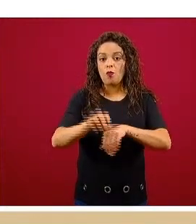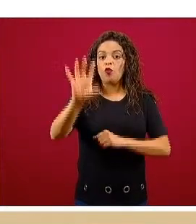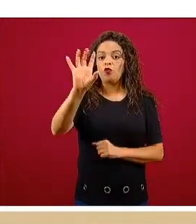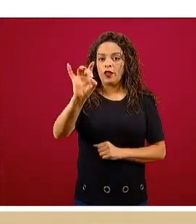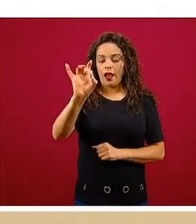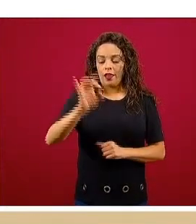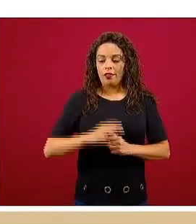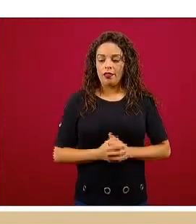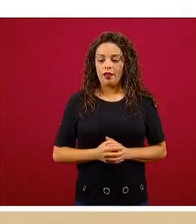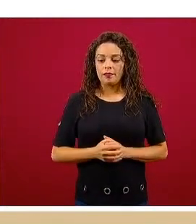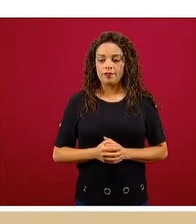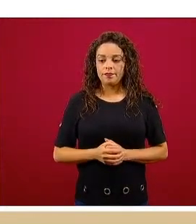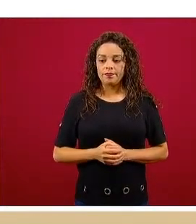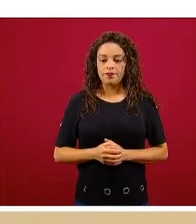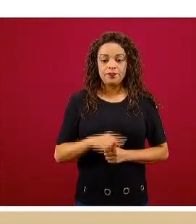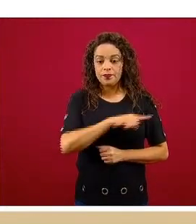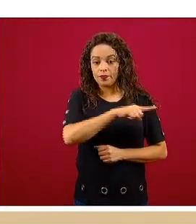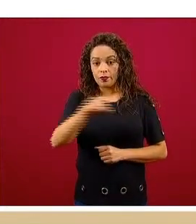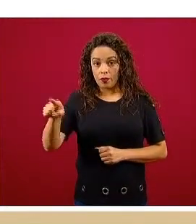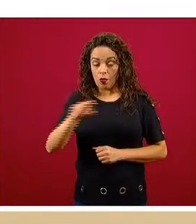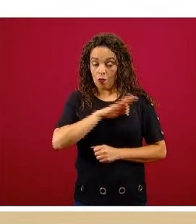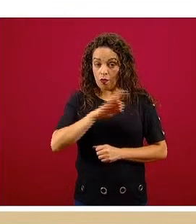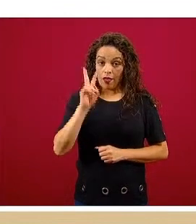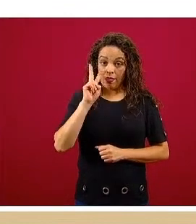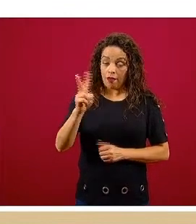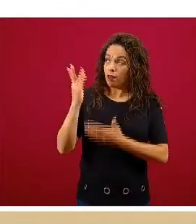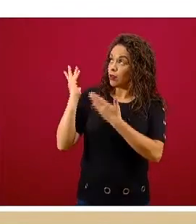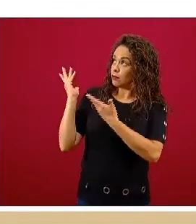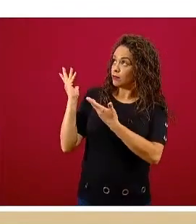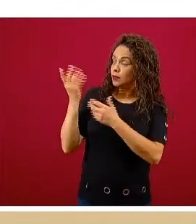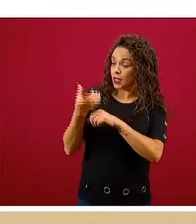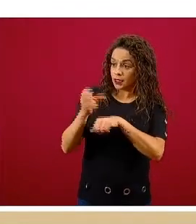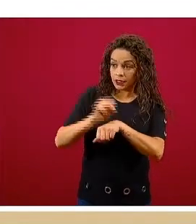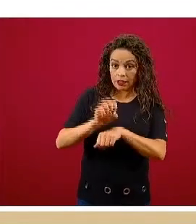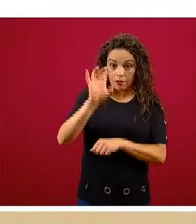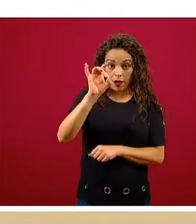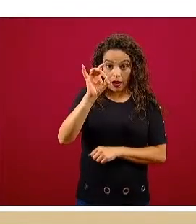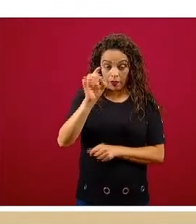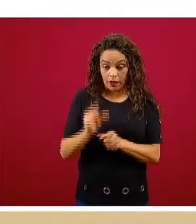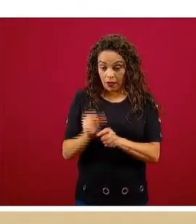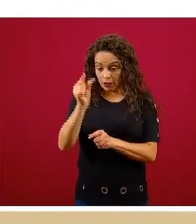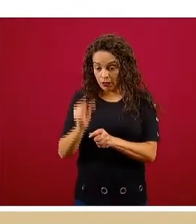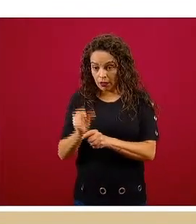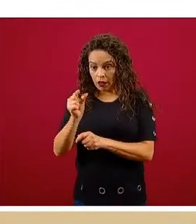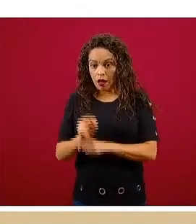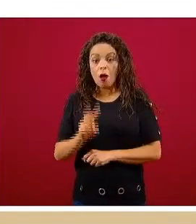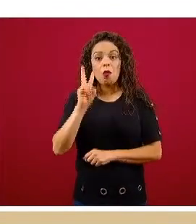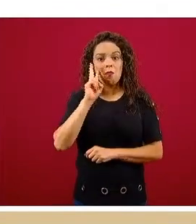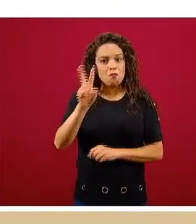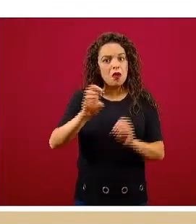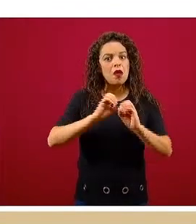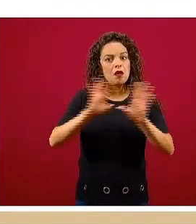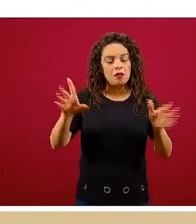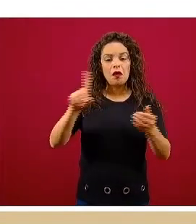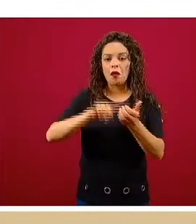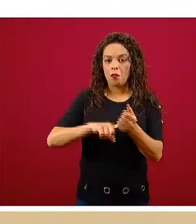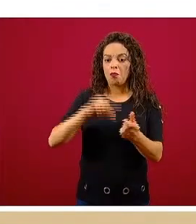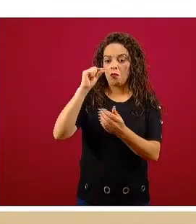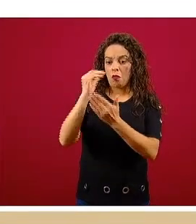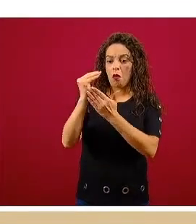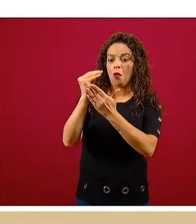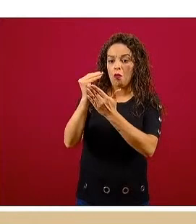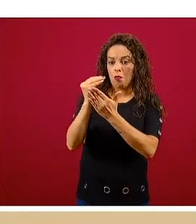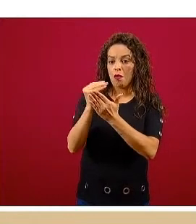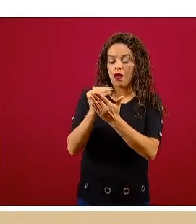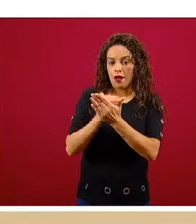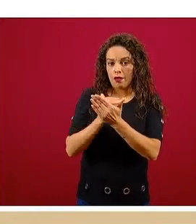como ustedes pueden ver, iniciamos al graficar la semana 30 con una disminución bastante perceptible en relación a la